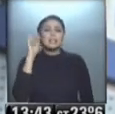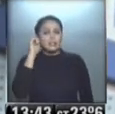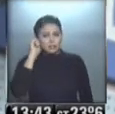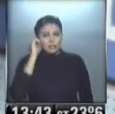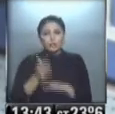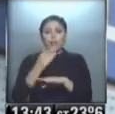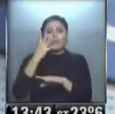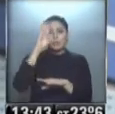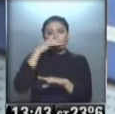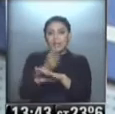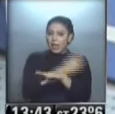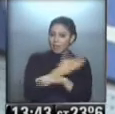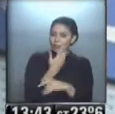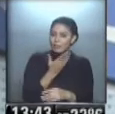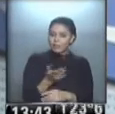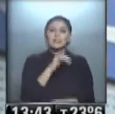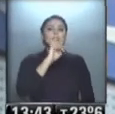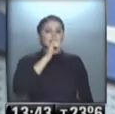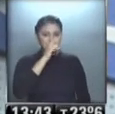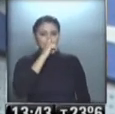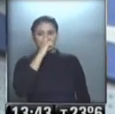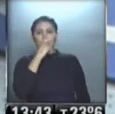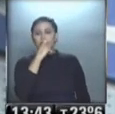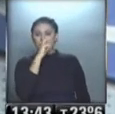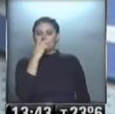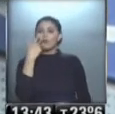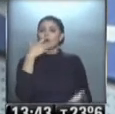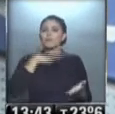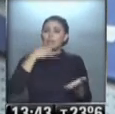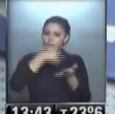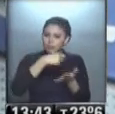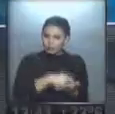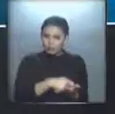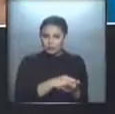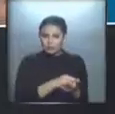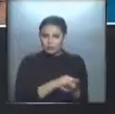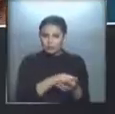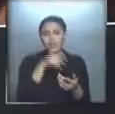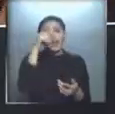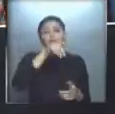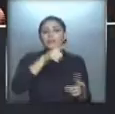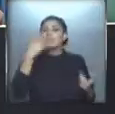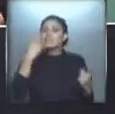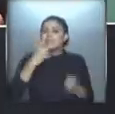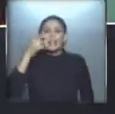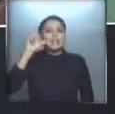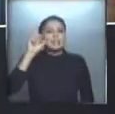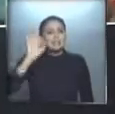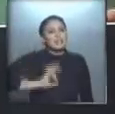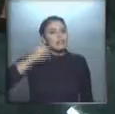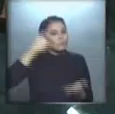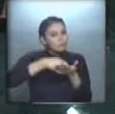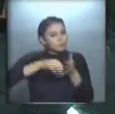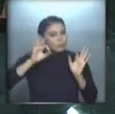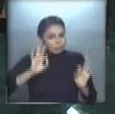exactamente no aplica en los casos de moratoria cuando existen aportes faltantes con nuestros asesores hacen no existe acá tienes de los 30 años cumplimentado